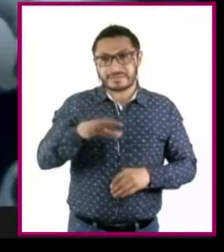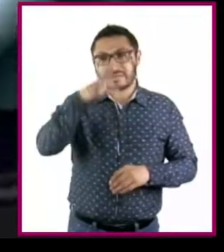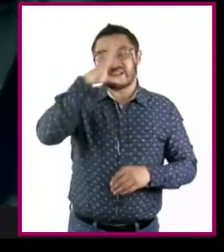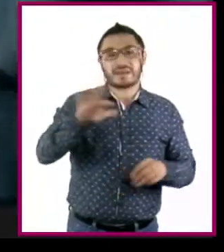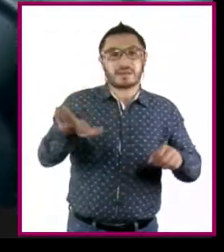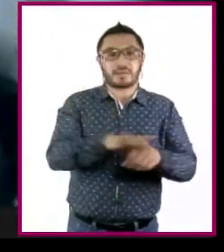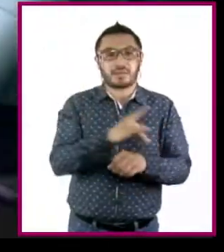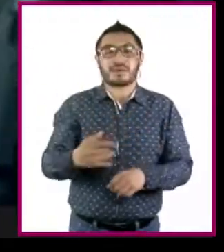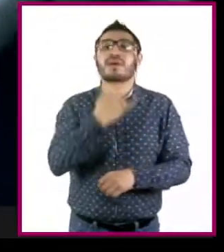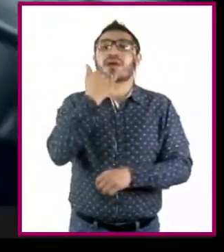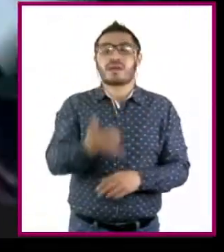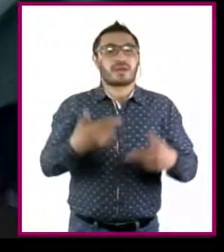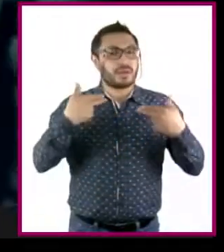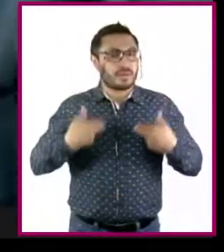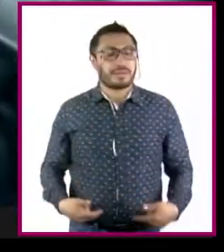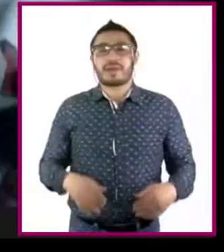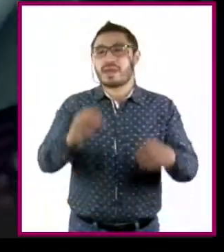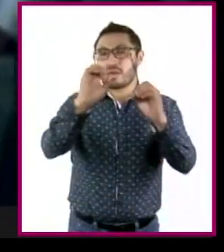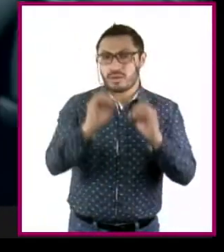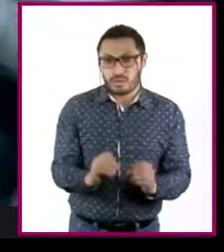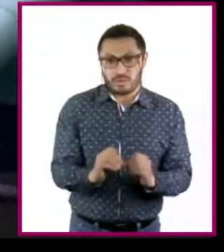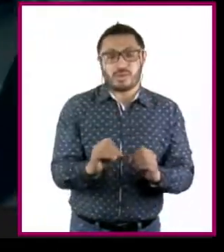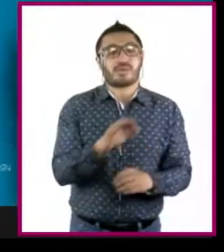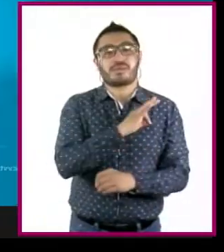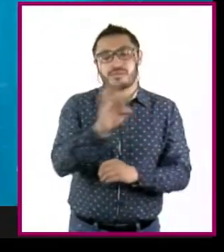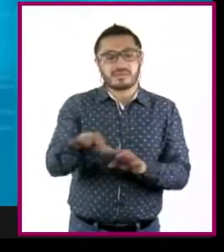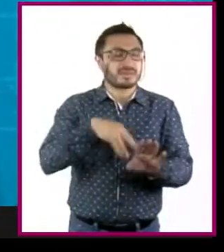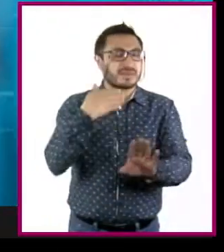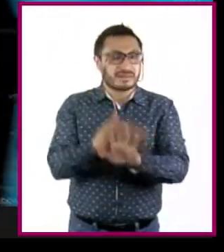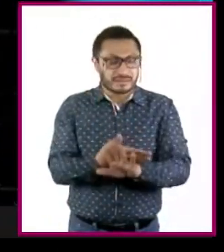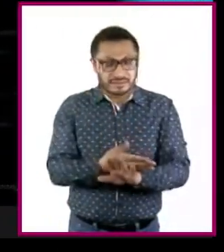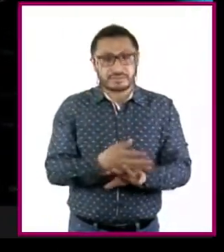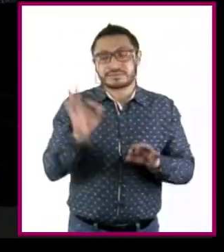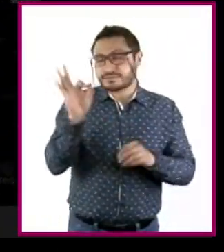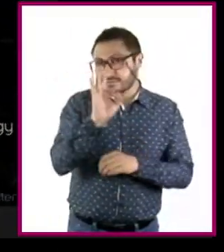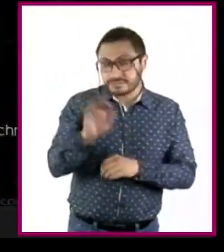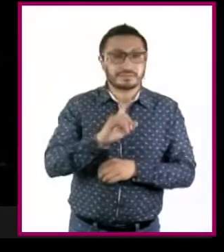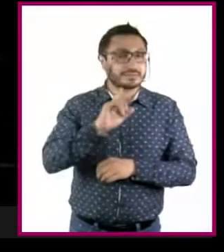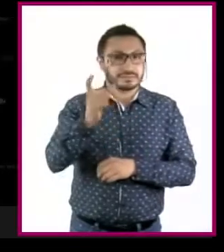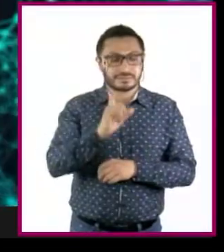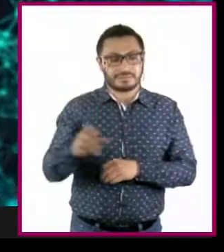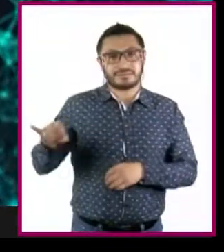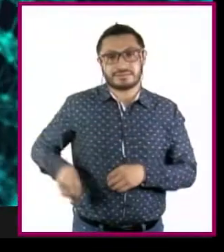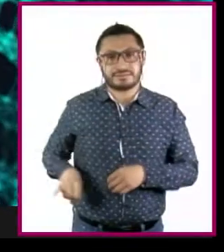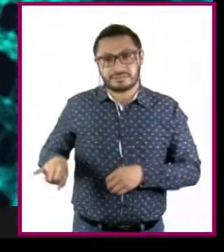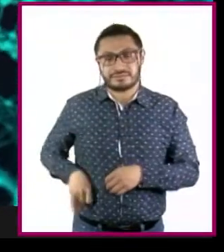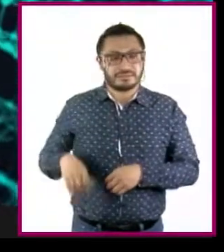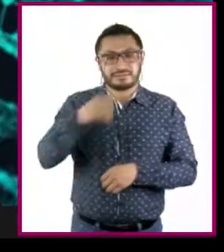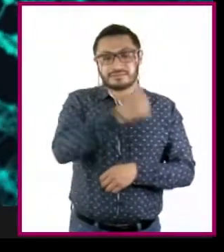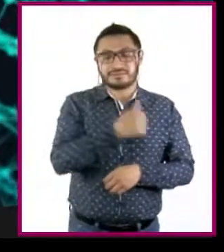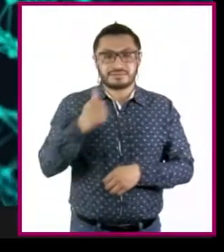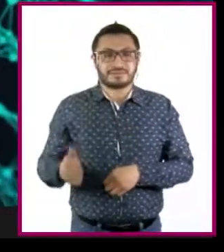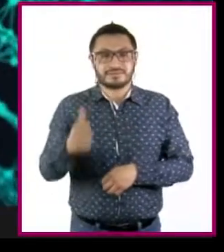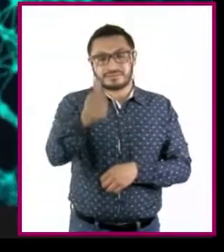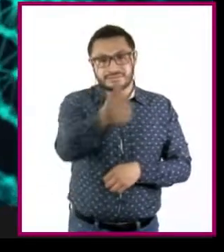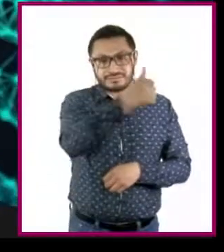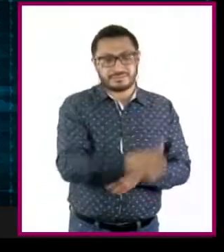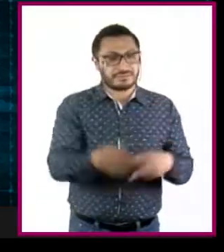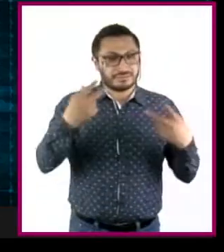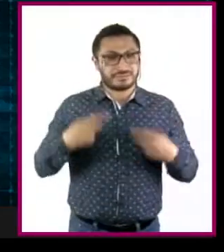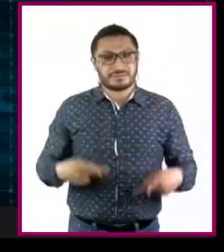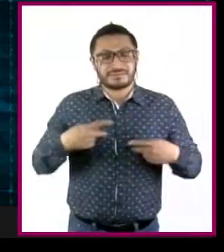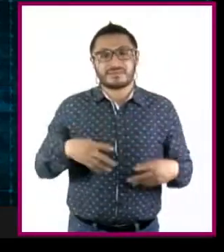humano, o que pueden verse afectados de algún modo cuando los intereses particulares de los individuos se